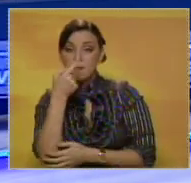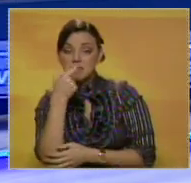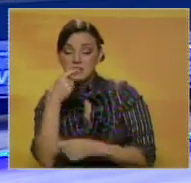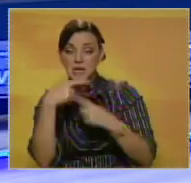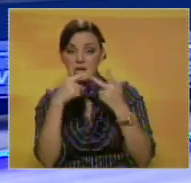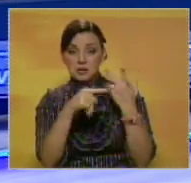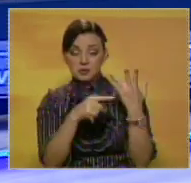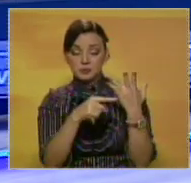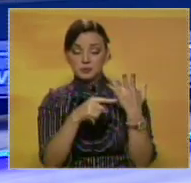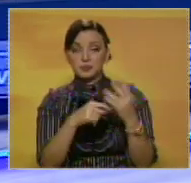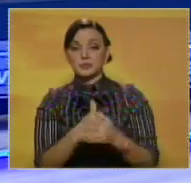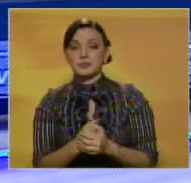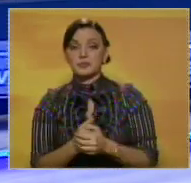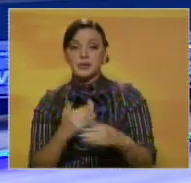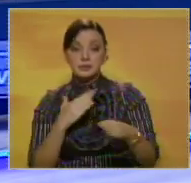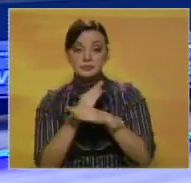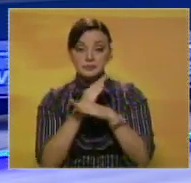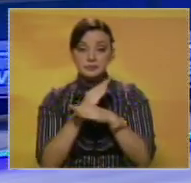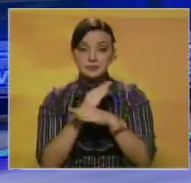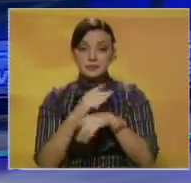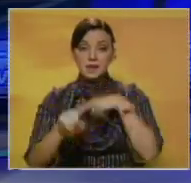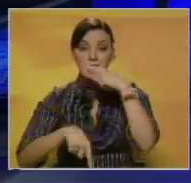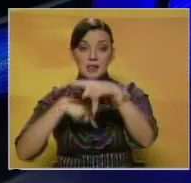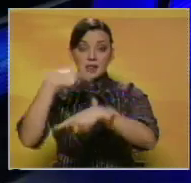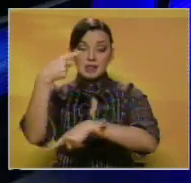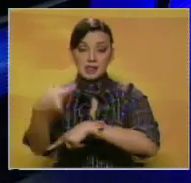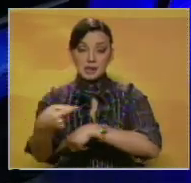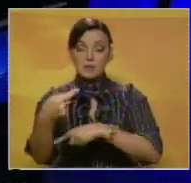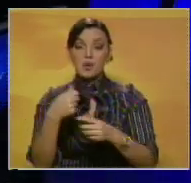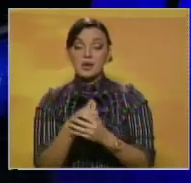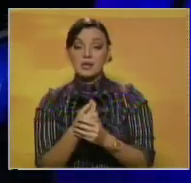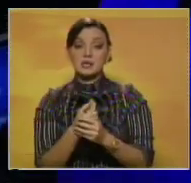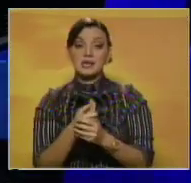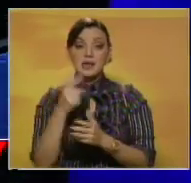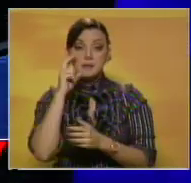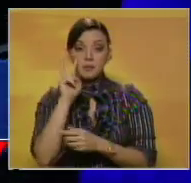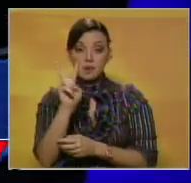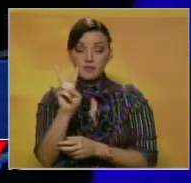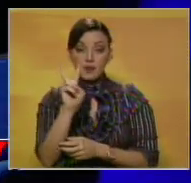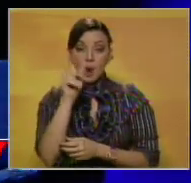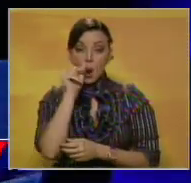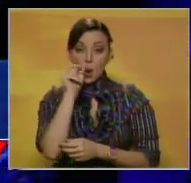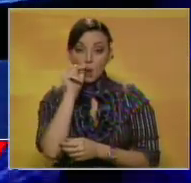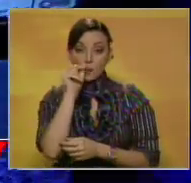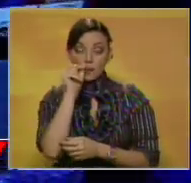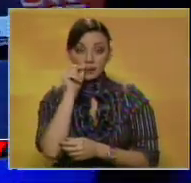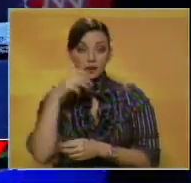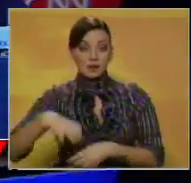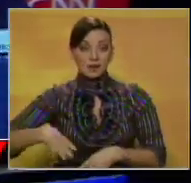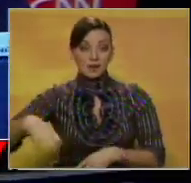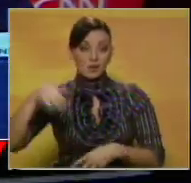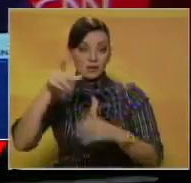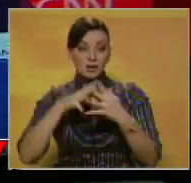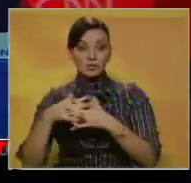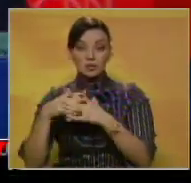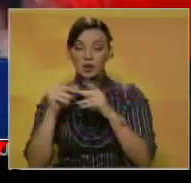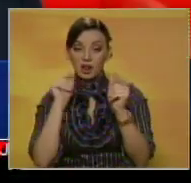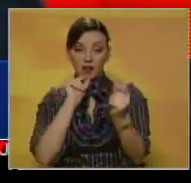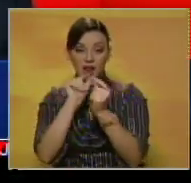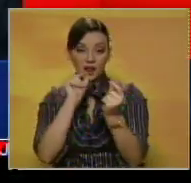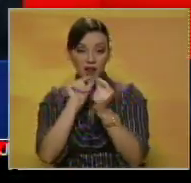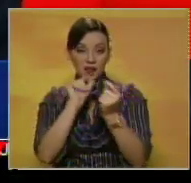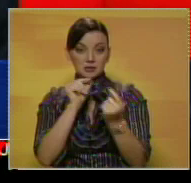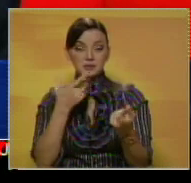realizar nuestra primera pausa. En instantes, todos contra Trump. Magnate fue blanco de críticas en el debate